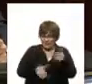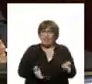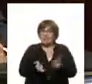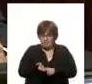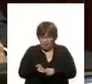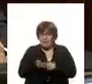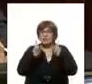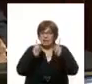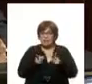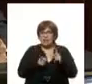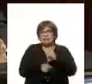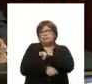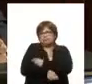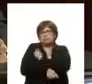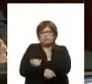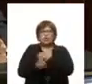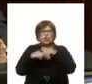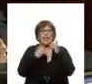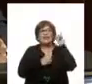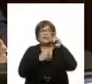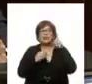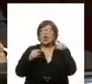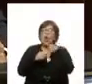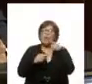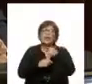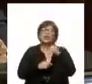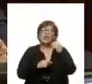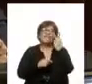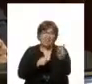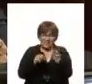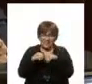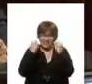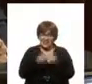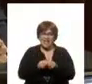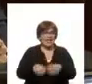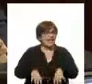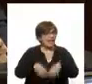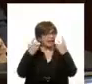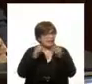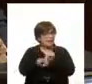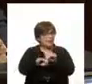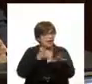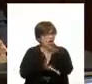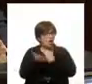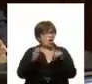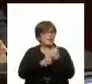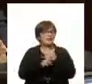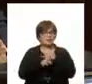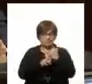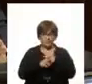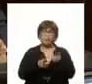además, destituyó a 20 diputados opositores, completando un escenario de gravísima afectación institucional.